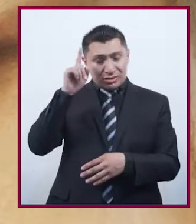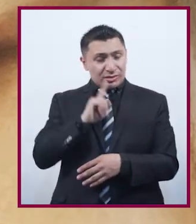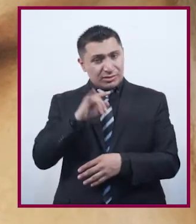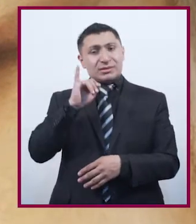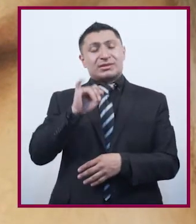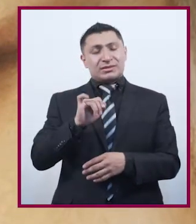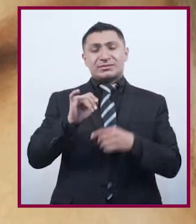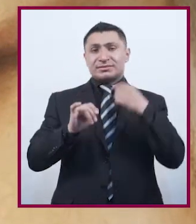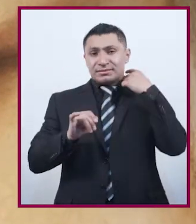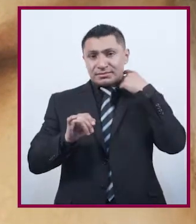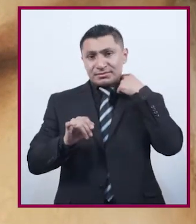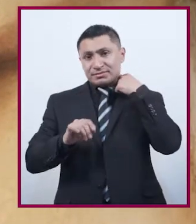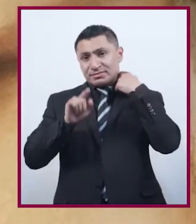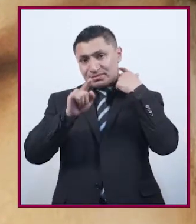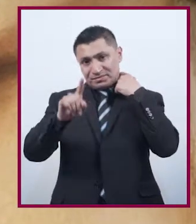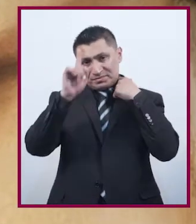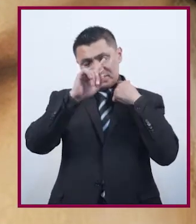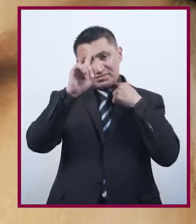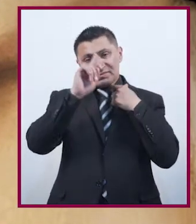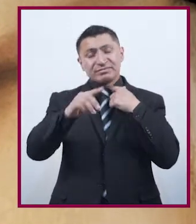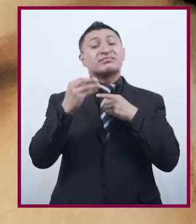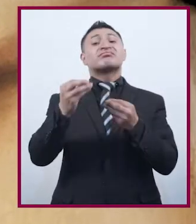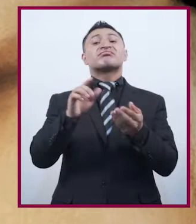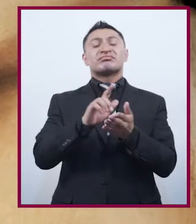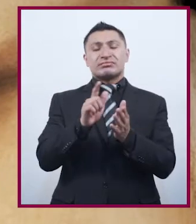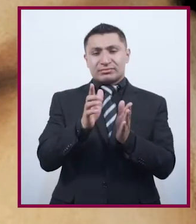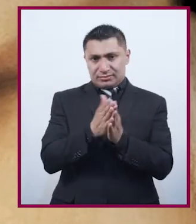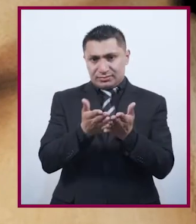sí. Te recomiendo muchísimo ese libro.